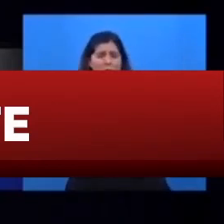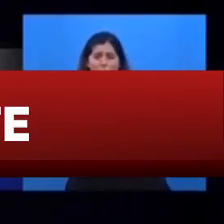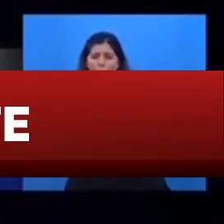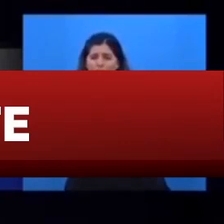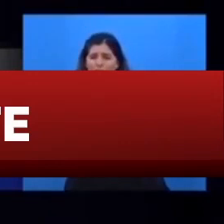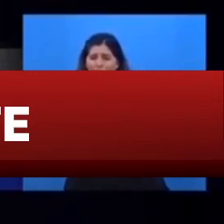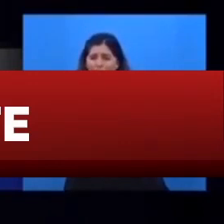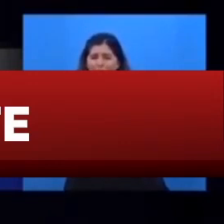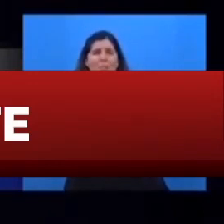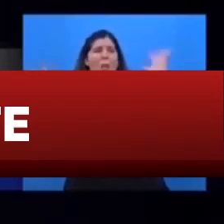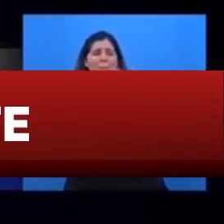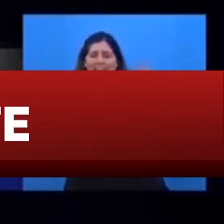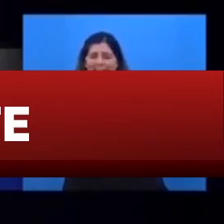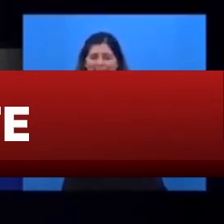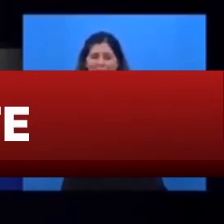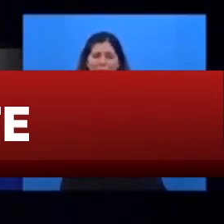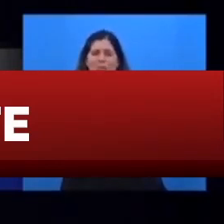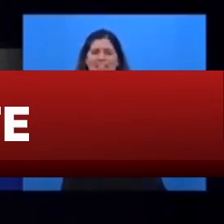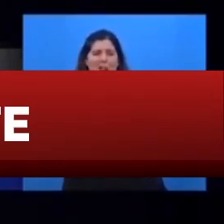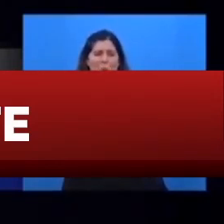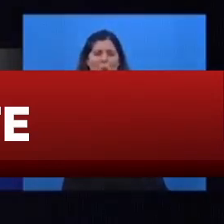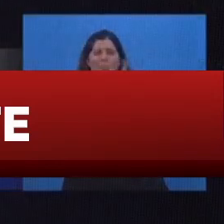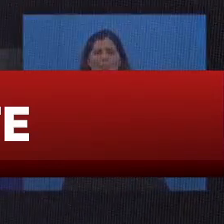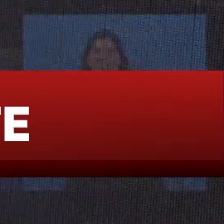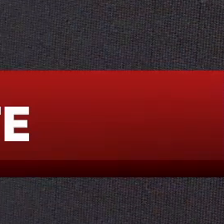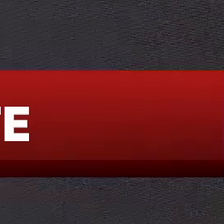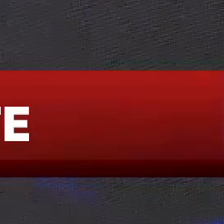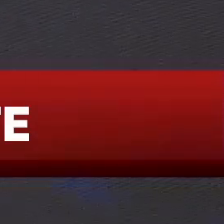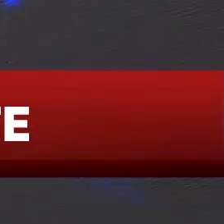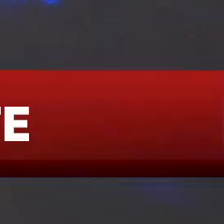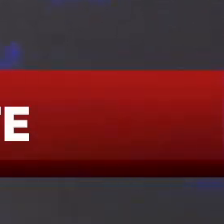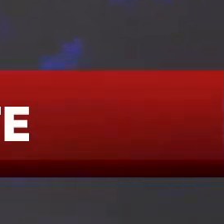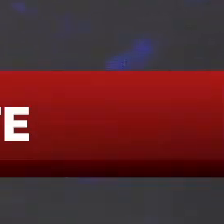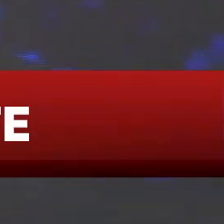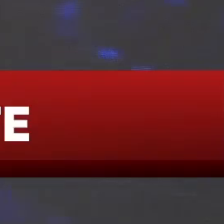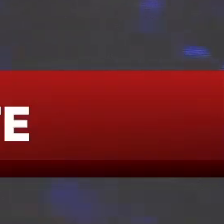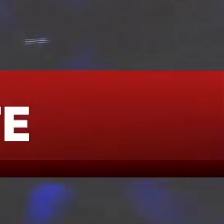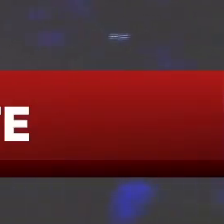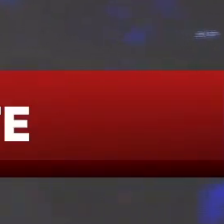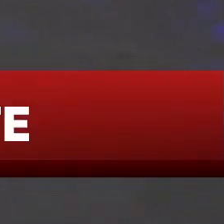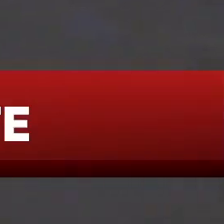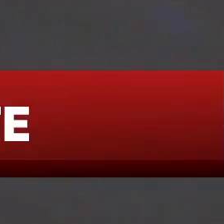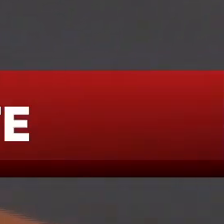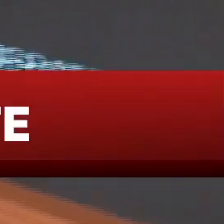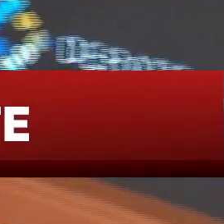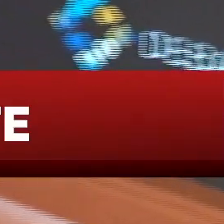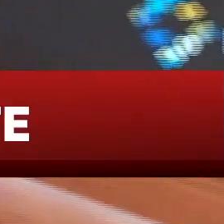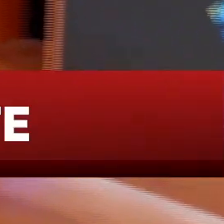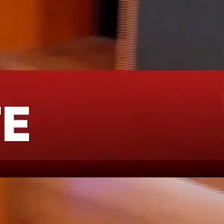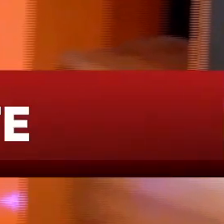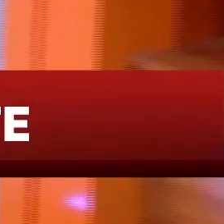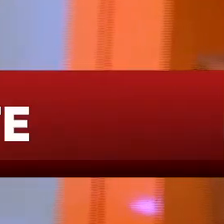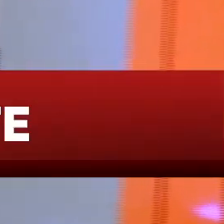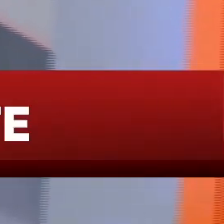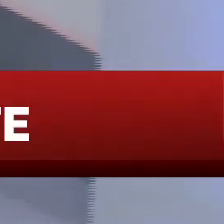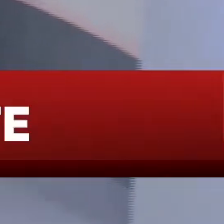aplicado al medio ambiente y sobre la salud de 3 millones de argentinos. Gracias. Gran deuda ambiental que tiene la Argentina es el Riachuelo, que corresponde a los distintos